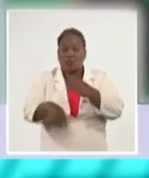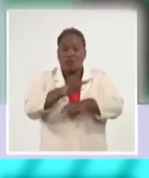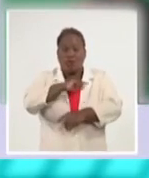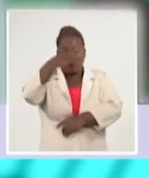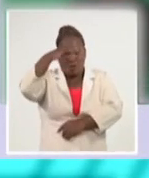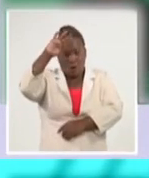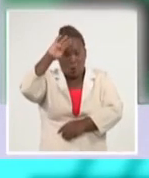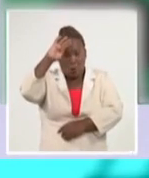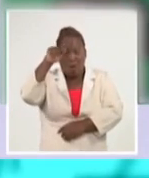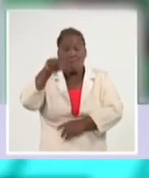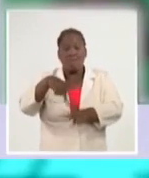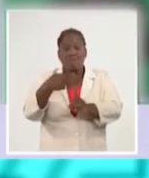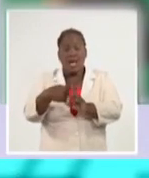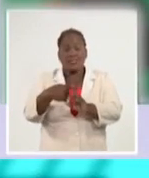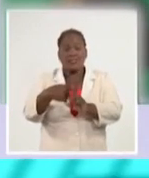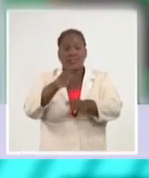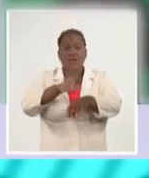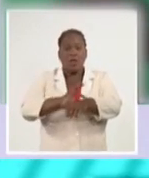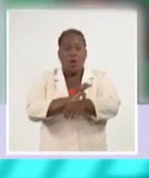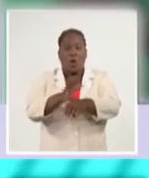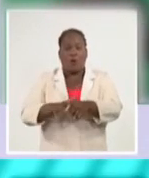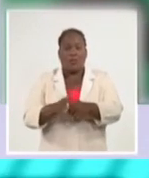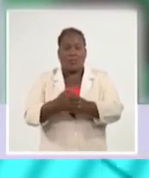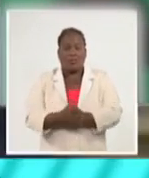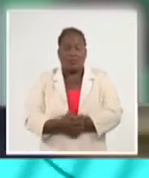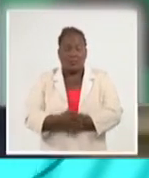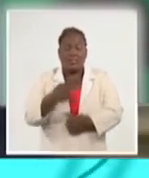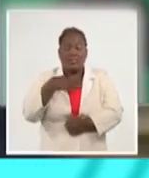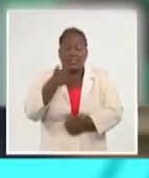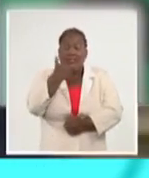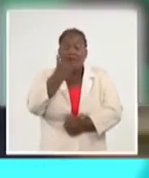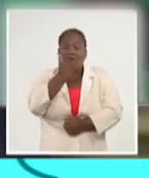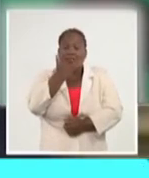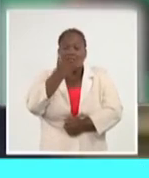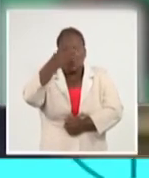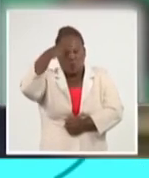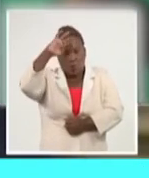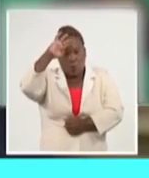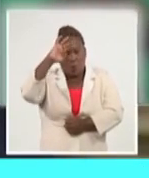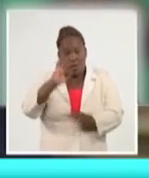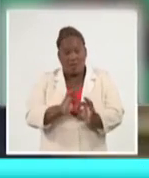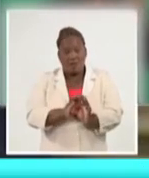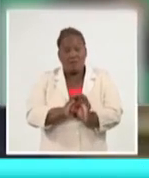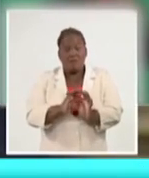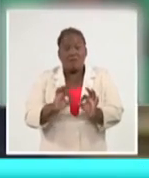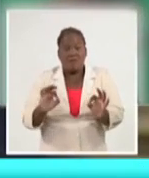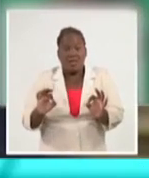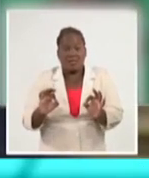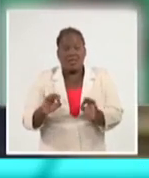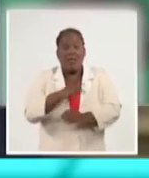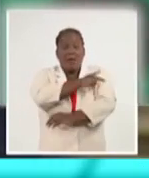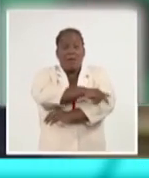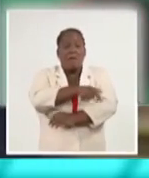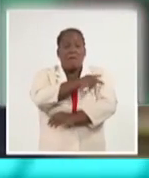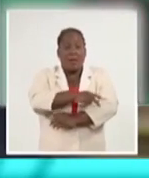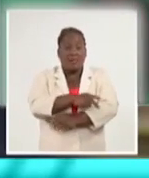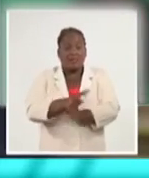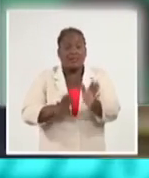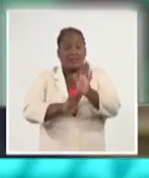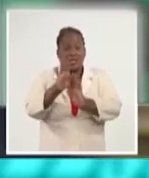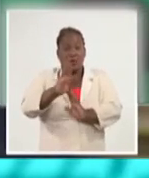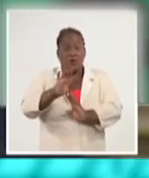de la COVID-19 que tan dramáticos costos tiene para todos, pero en particular para los países de menor